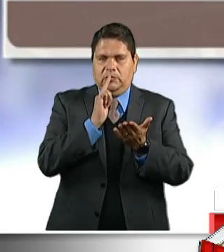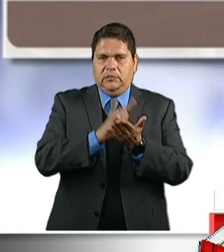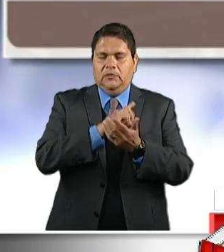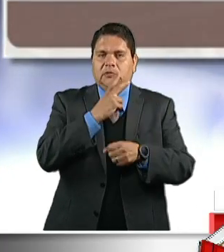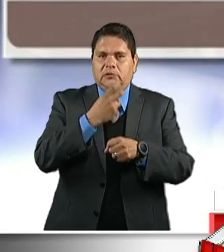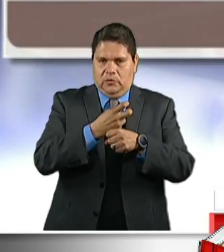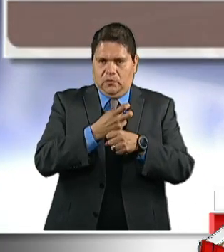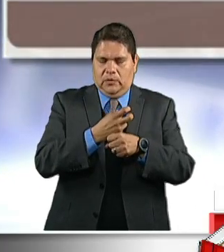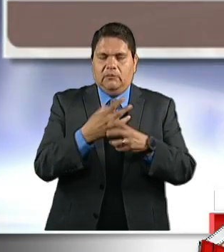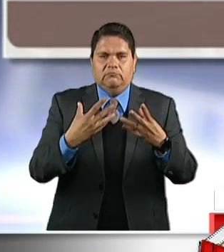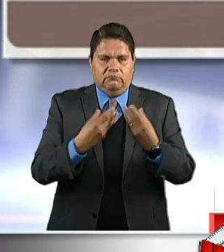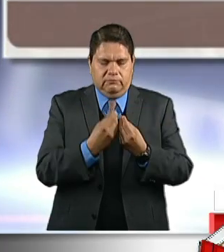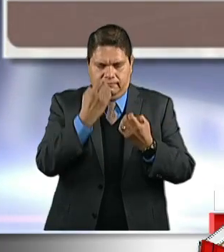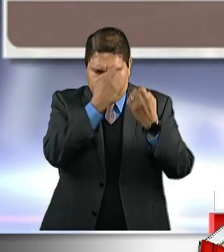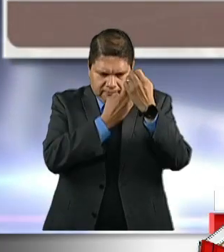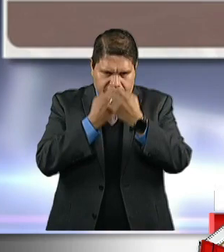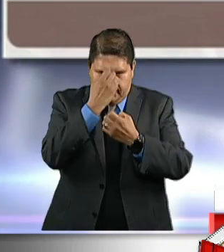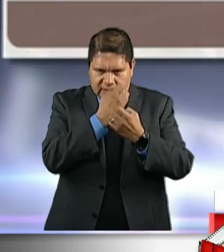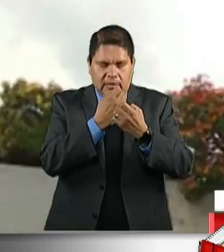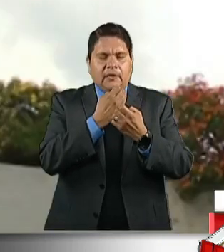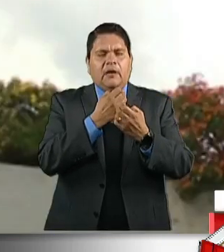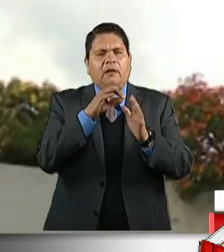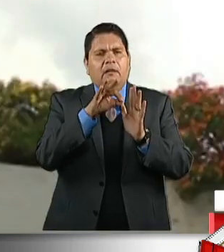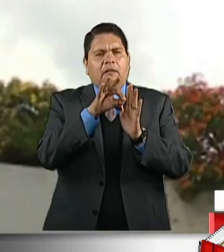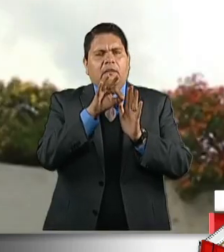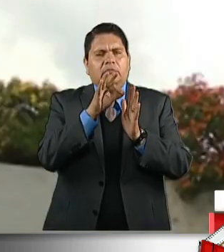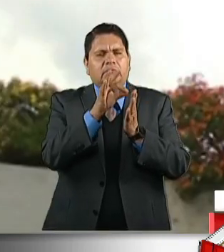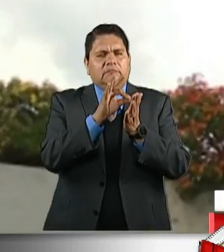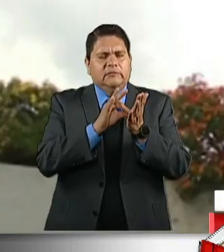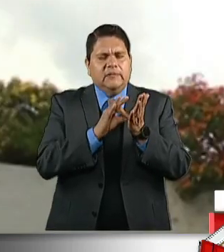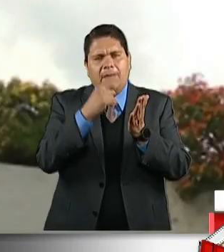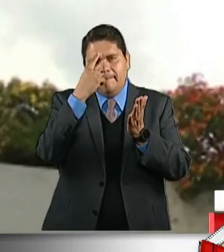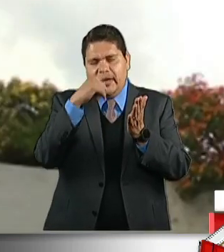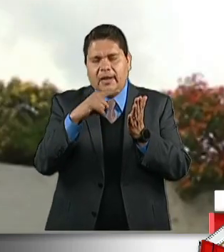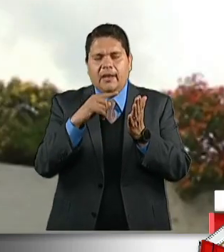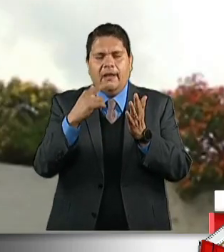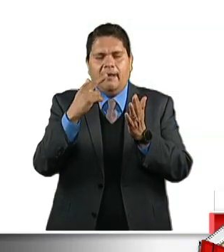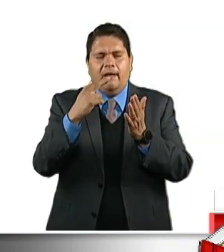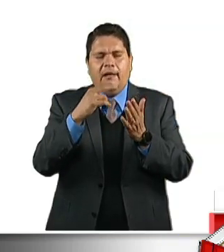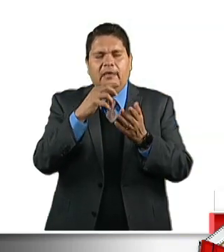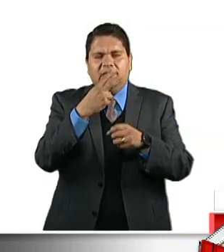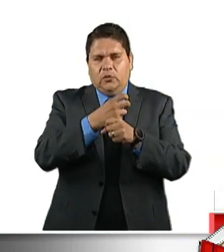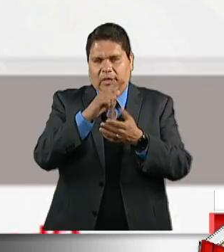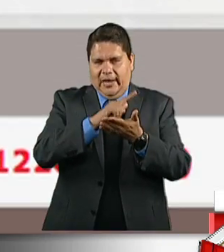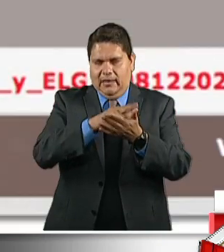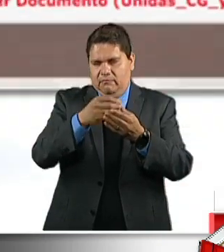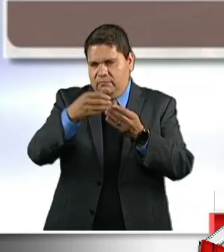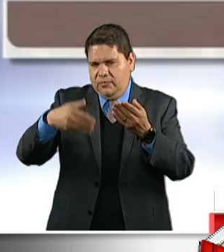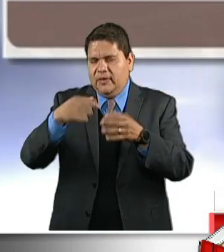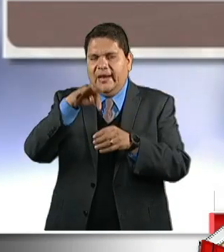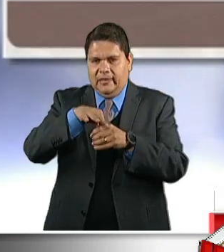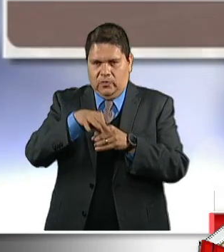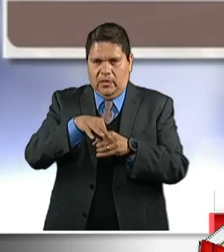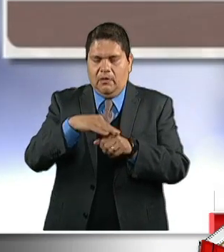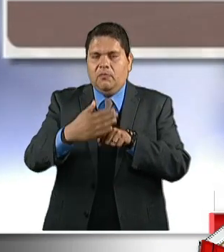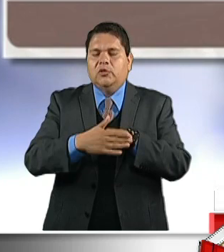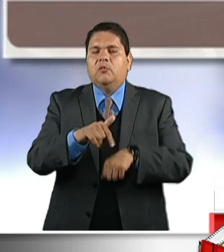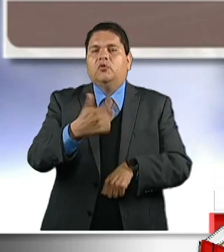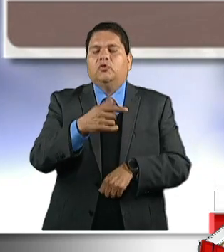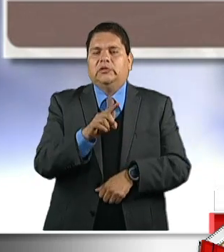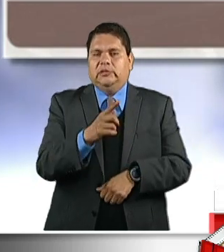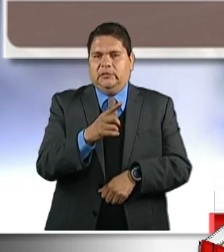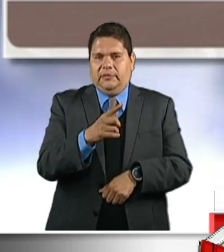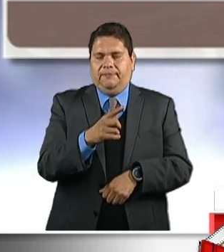para analizar las minutas sobre las reformas a leyes secundarias en materia electoral la cita es para el próximo lunes 12 de diciembre